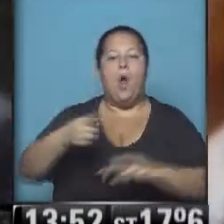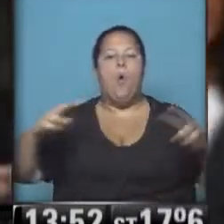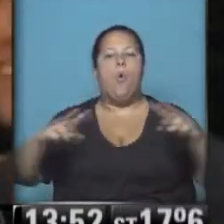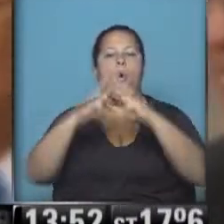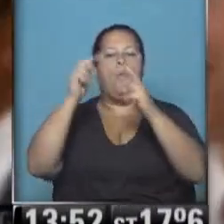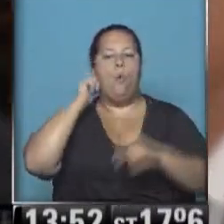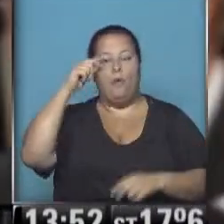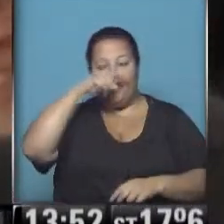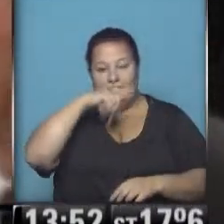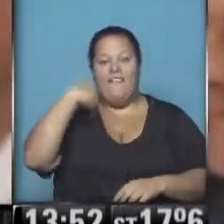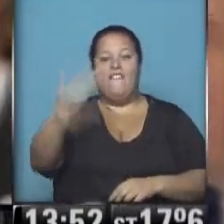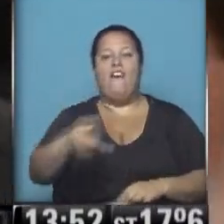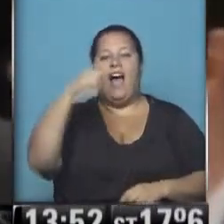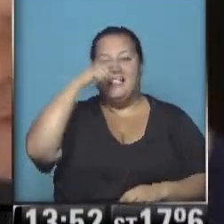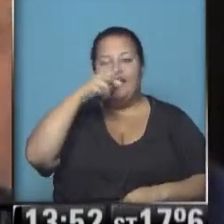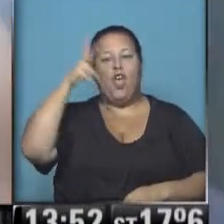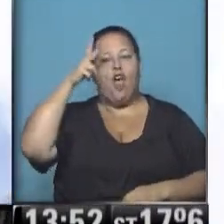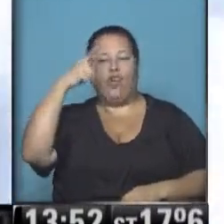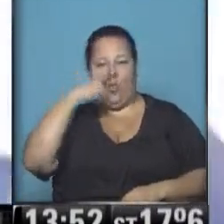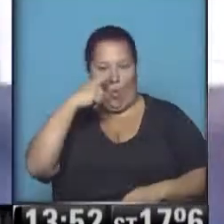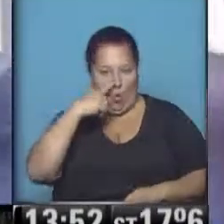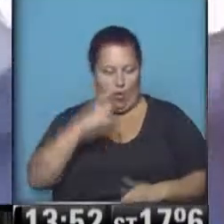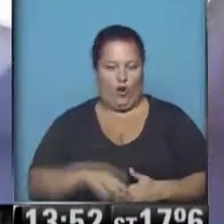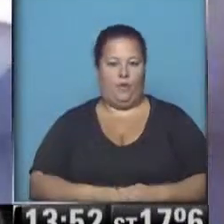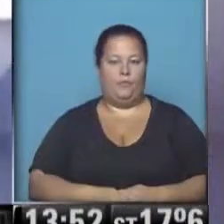G7 que tendrá lugar el 7 y 8 de junio.